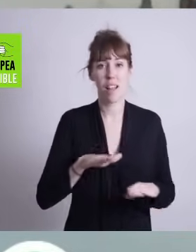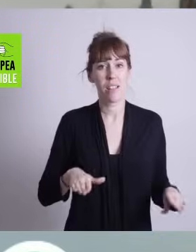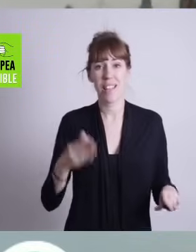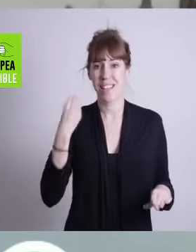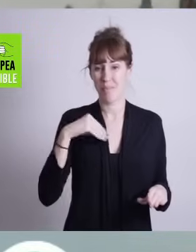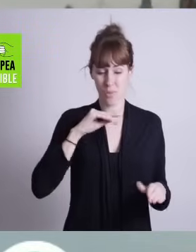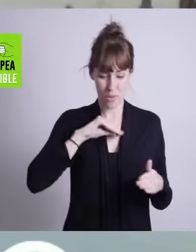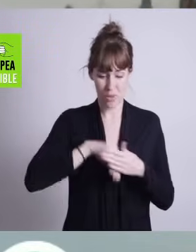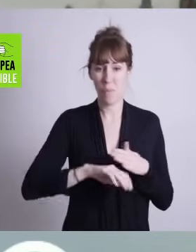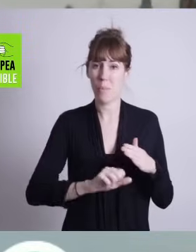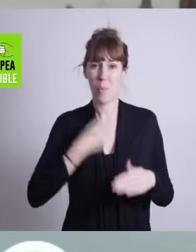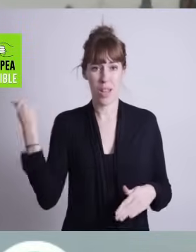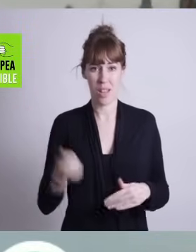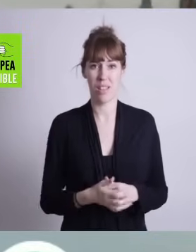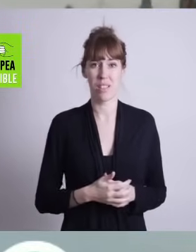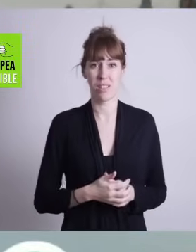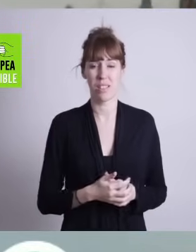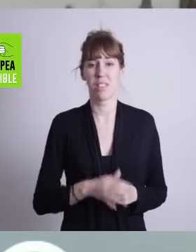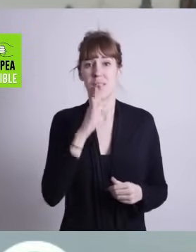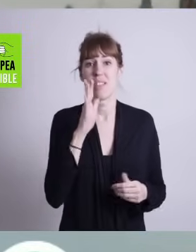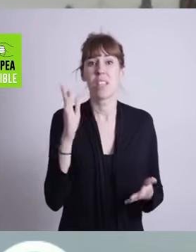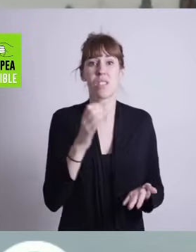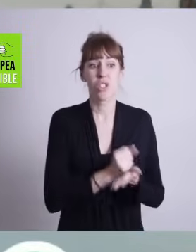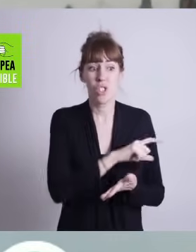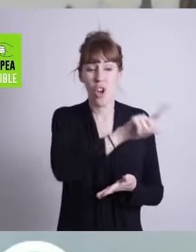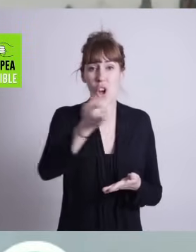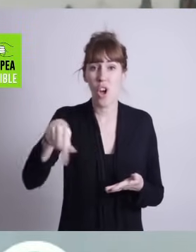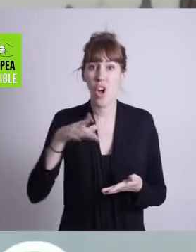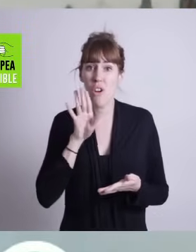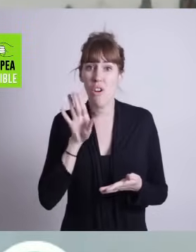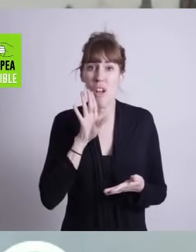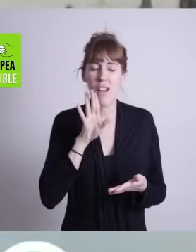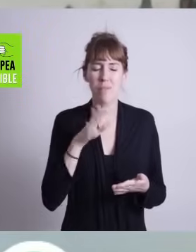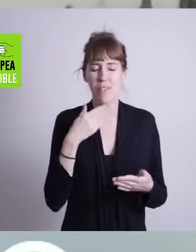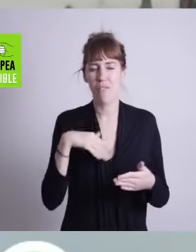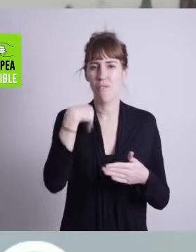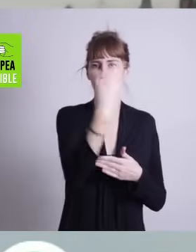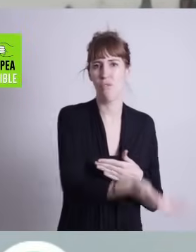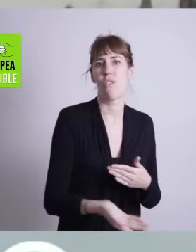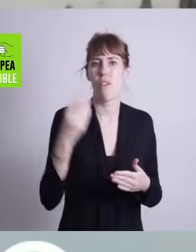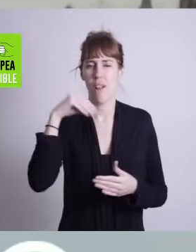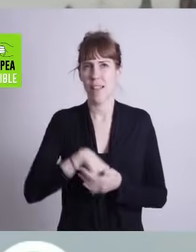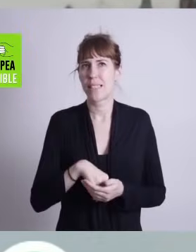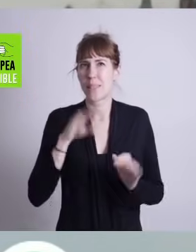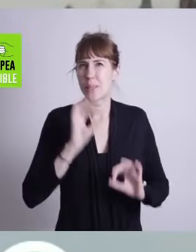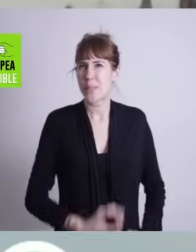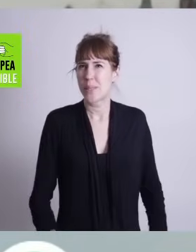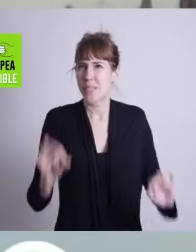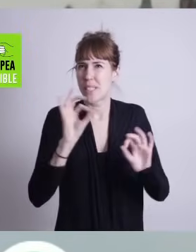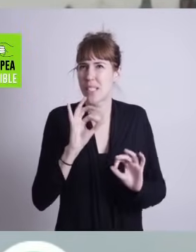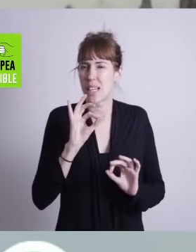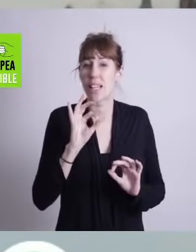estaremos vacíos. ¿Por qué? Porque todo eso está fuera de nosotros y nosotros para realmente ser